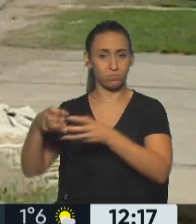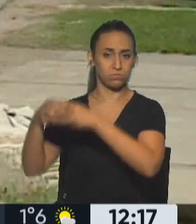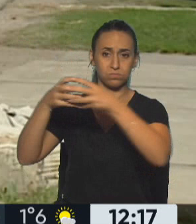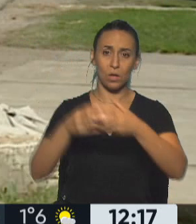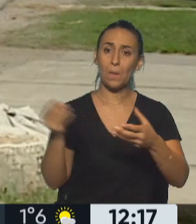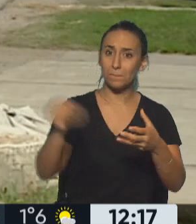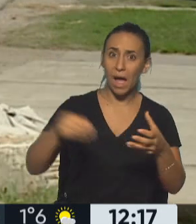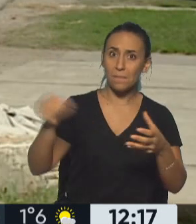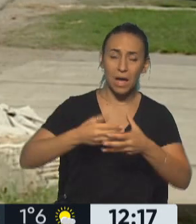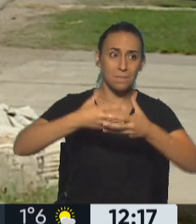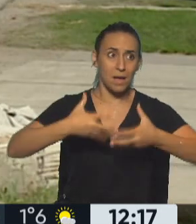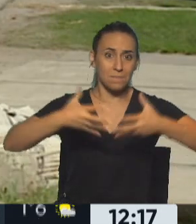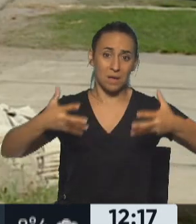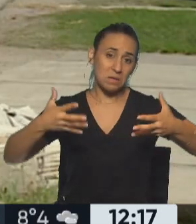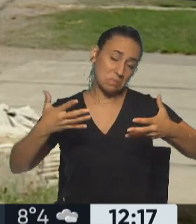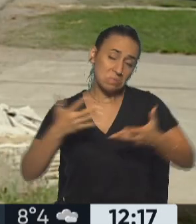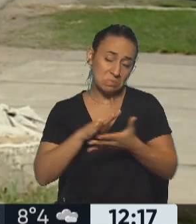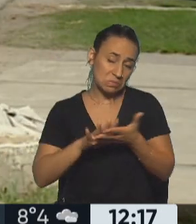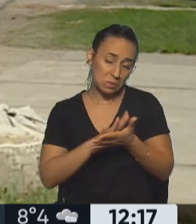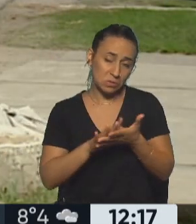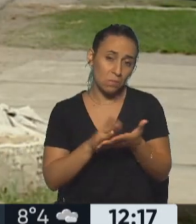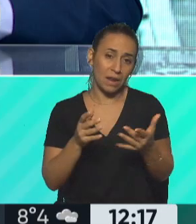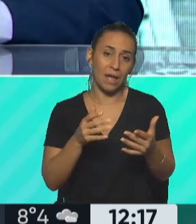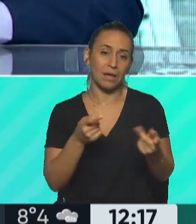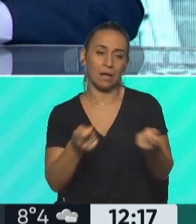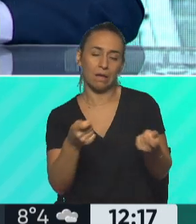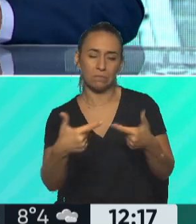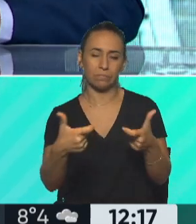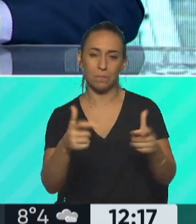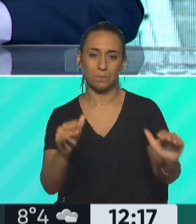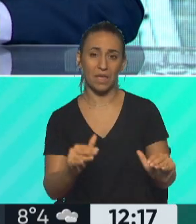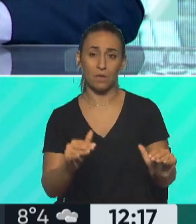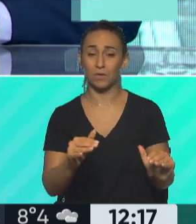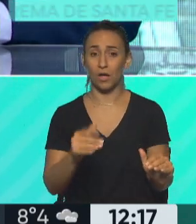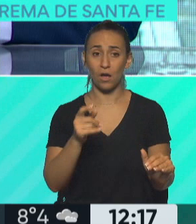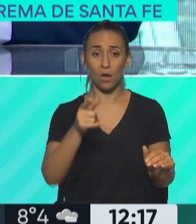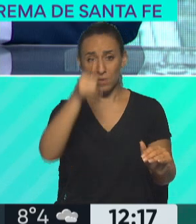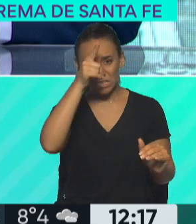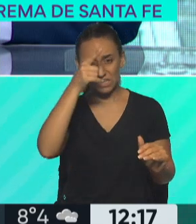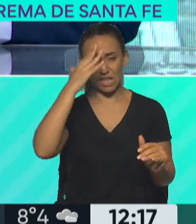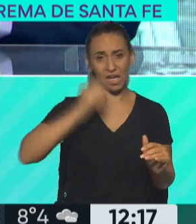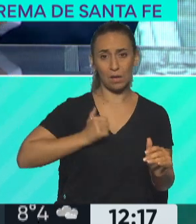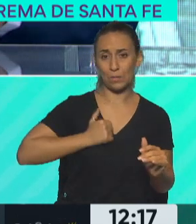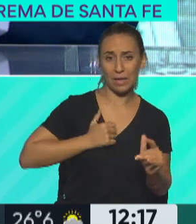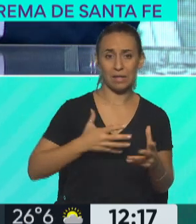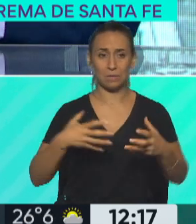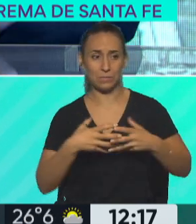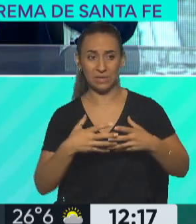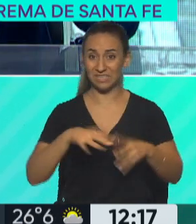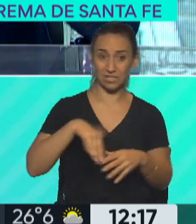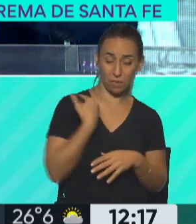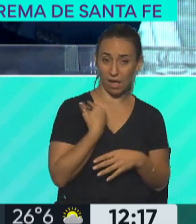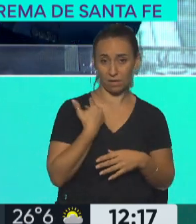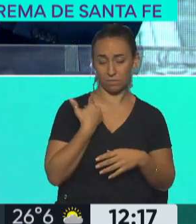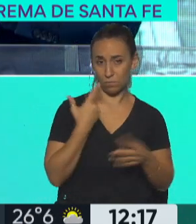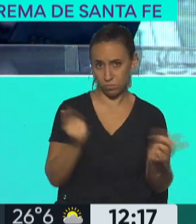para achicar un poco el problema. Después se van y el problema subsiste. Esto está probado. Las reformas que hacen falta son reformas a